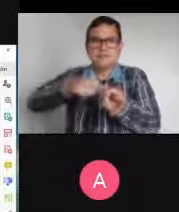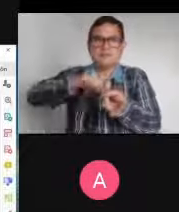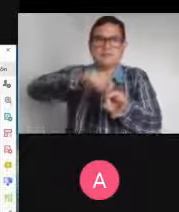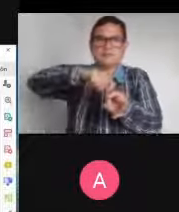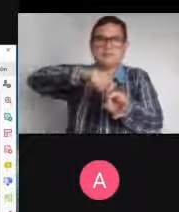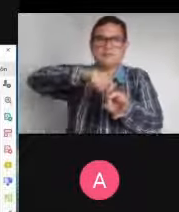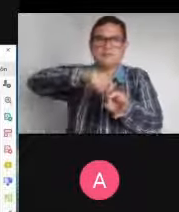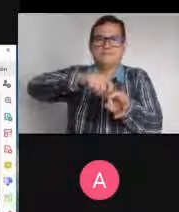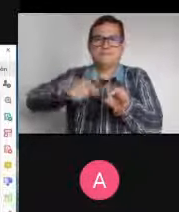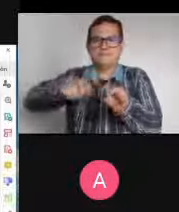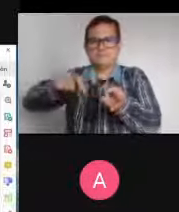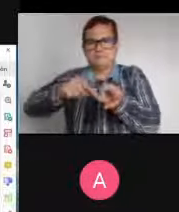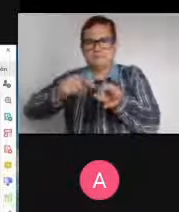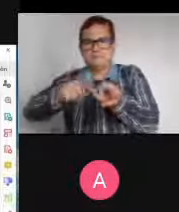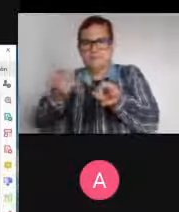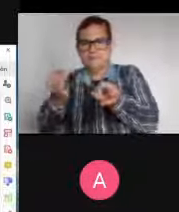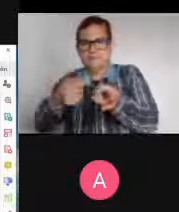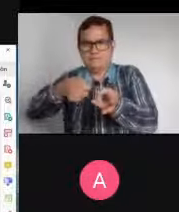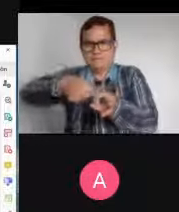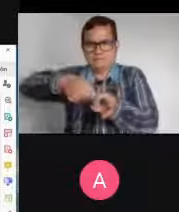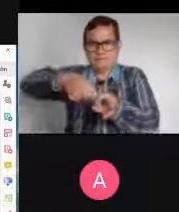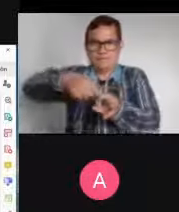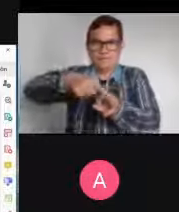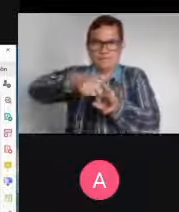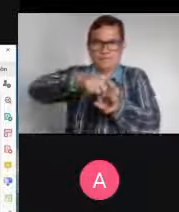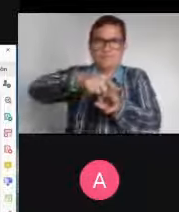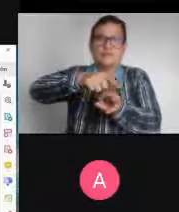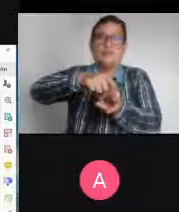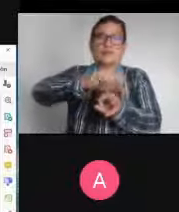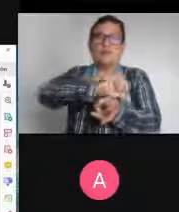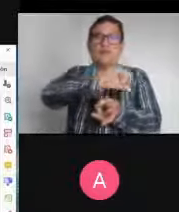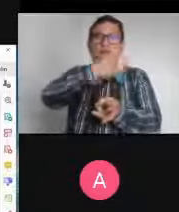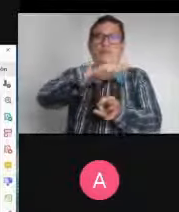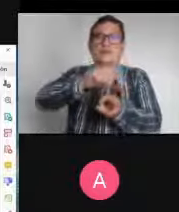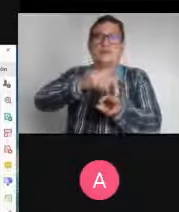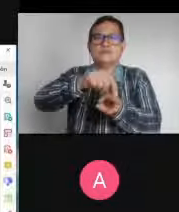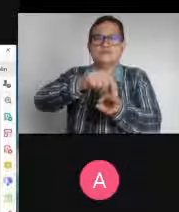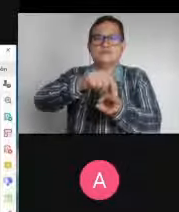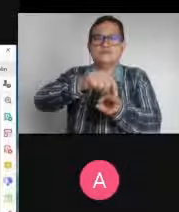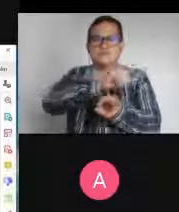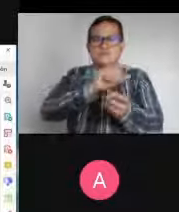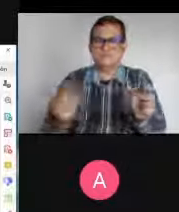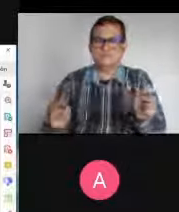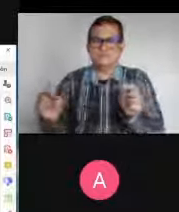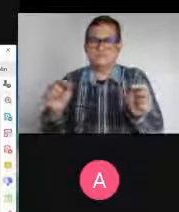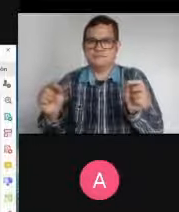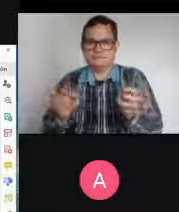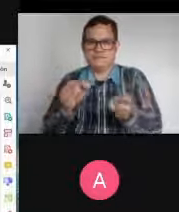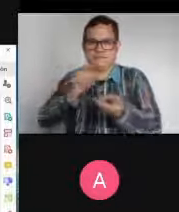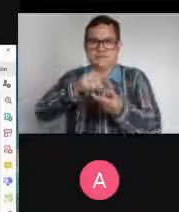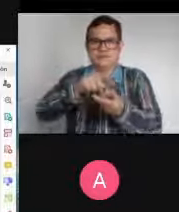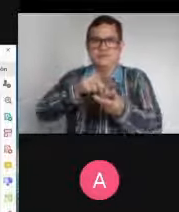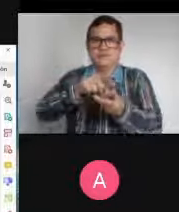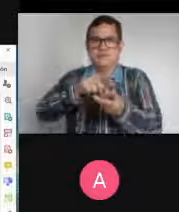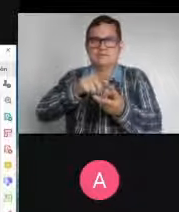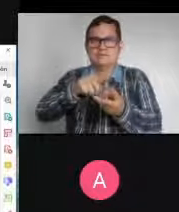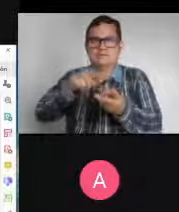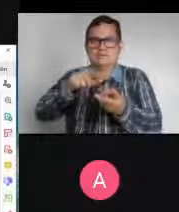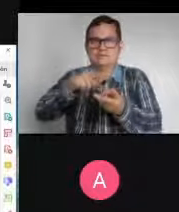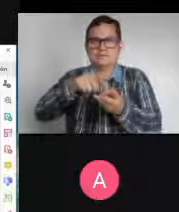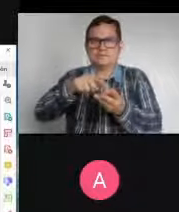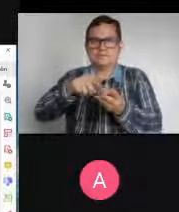y me va a dar un valor. Y si mido con otro multímetro la resistencia entre el terminal de